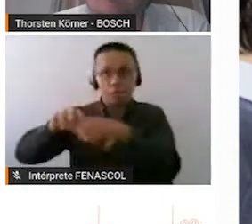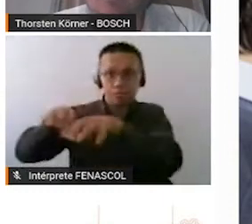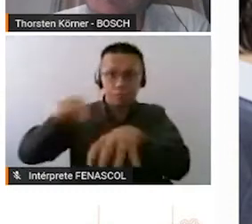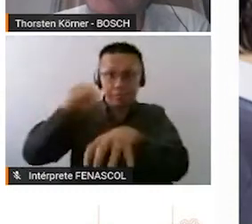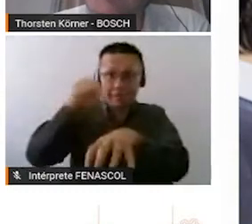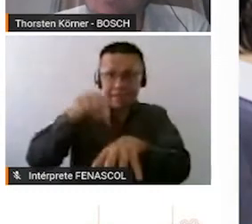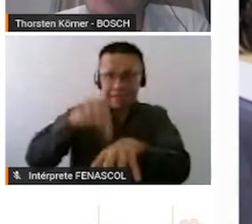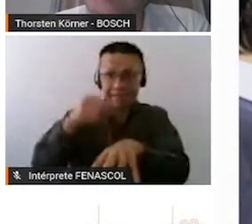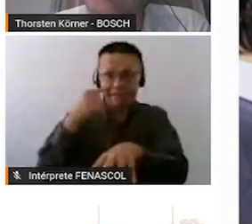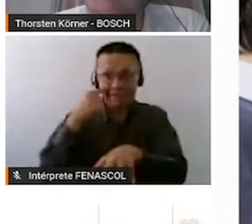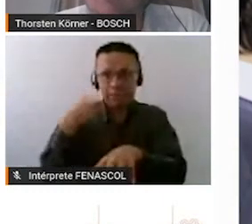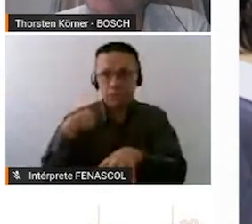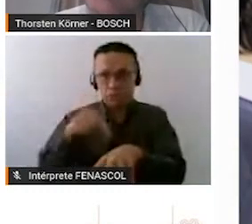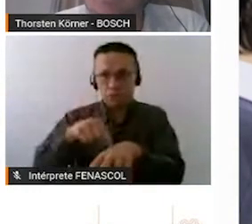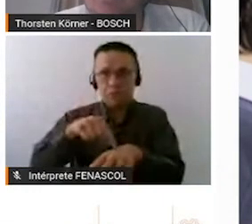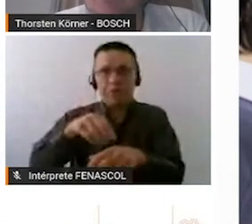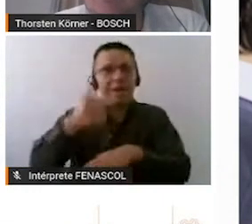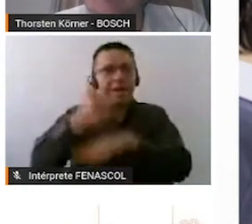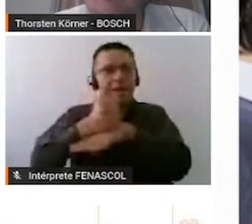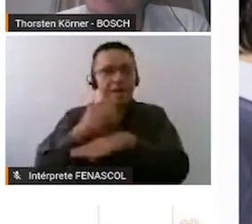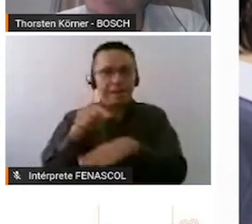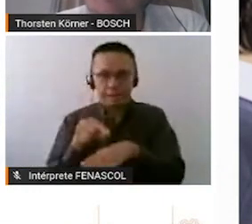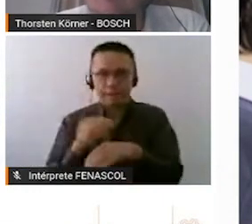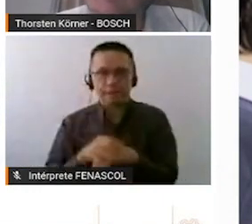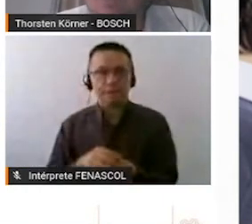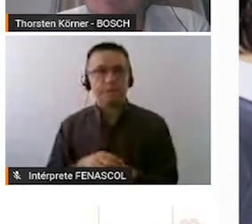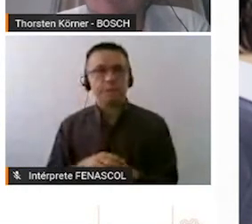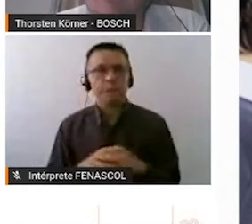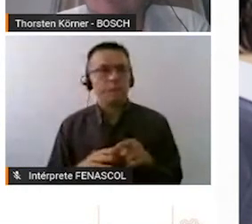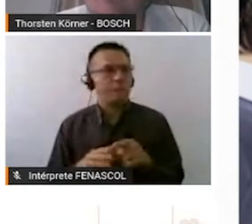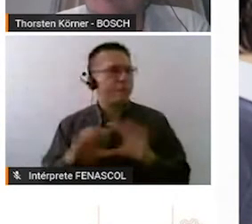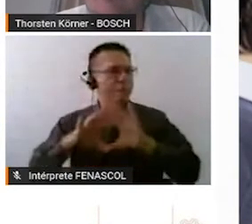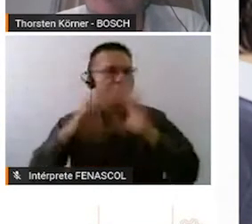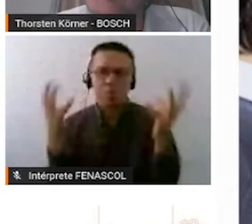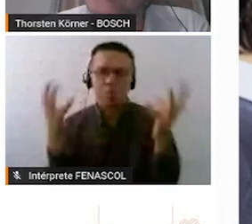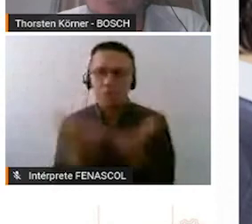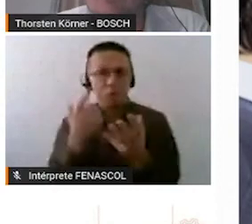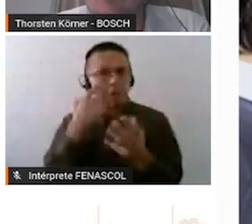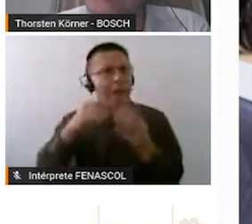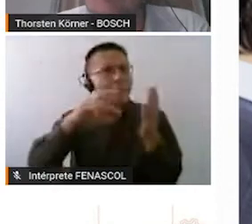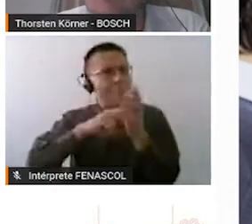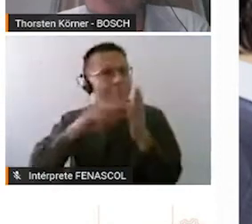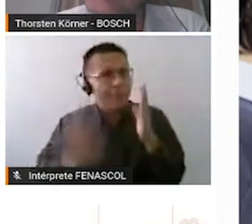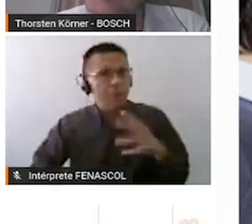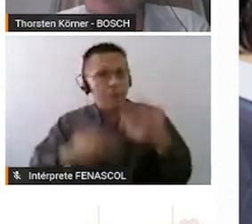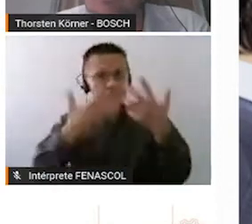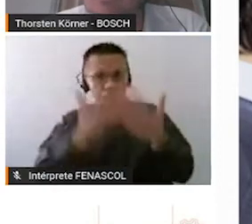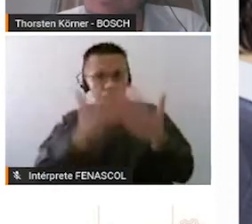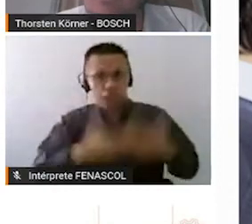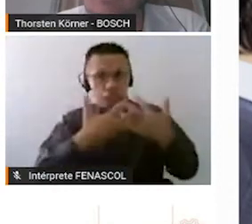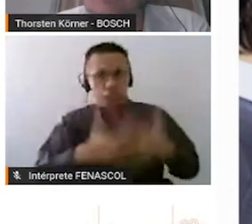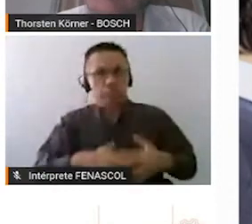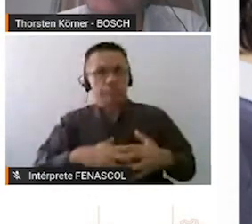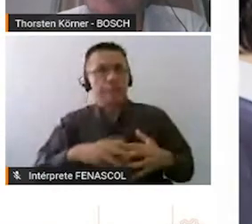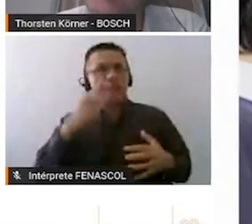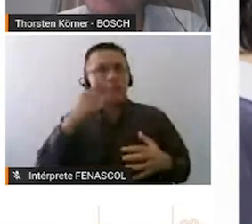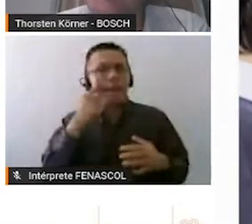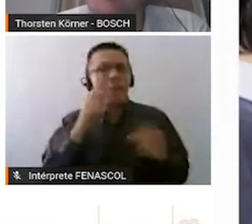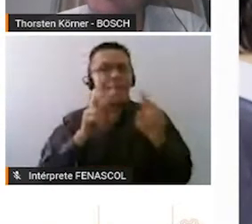nivel mundial. Conformamos el área de tecnología industrial. Somos líderes en tanto a